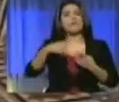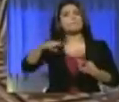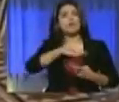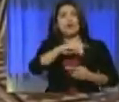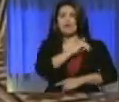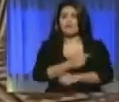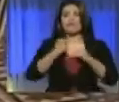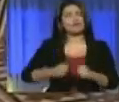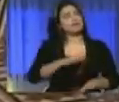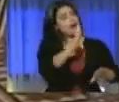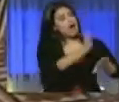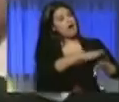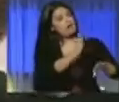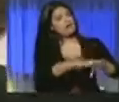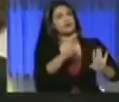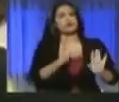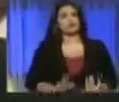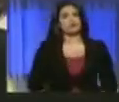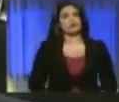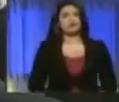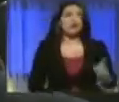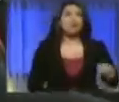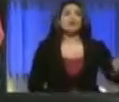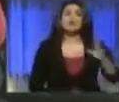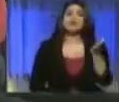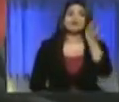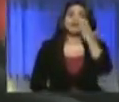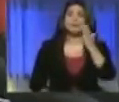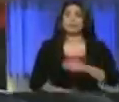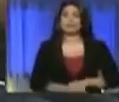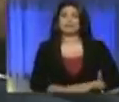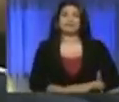que lo sepáis, pues. Para que lo sepan todos.